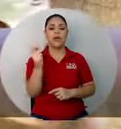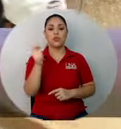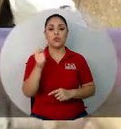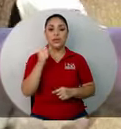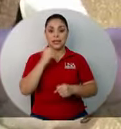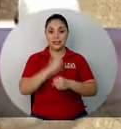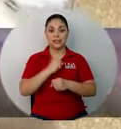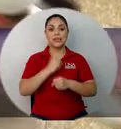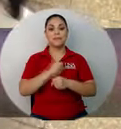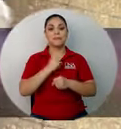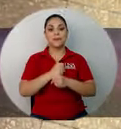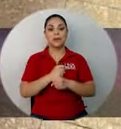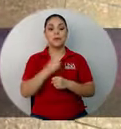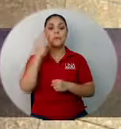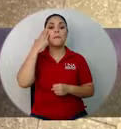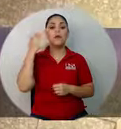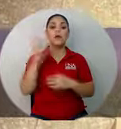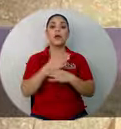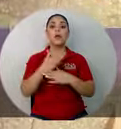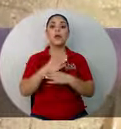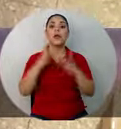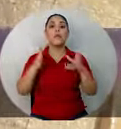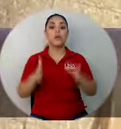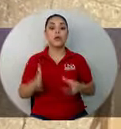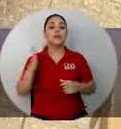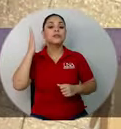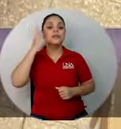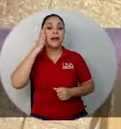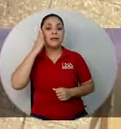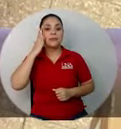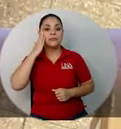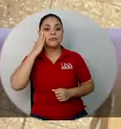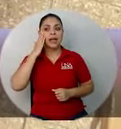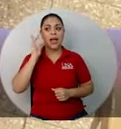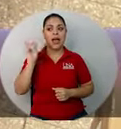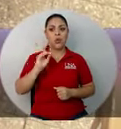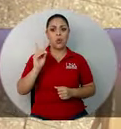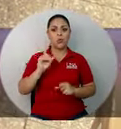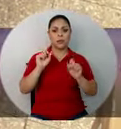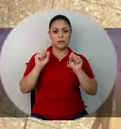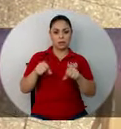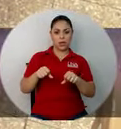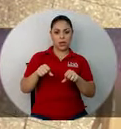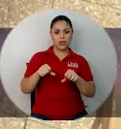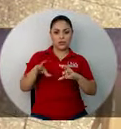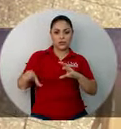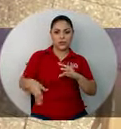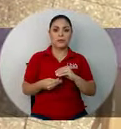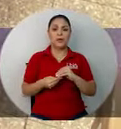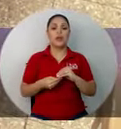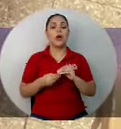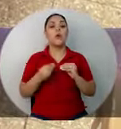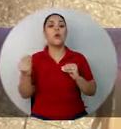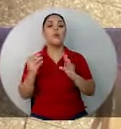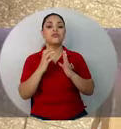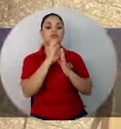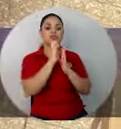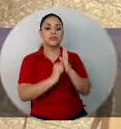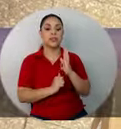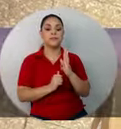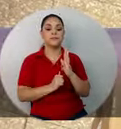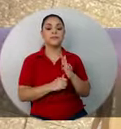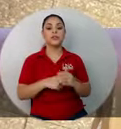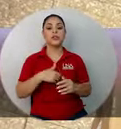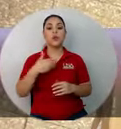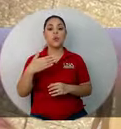Porque el colaborador sabe a dónde puede sumar o a dónde resta a los objetivos de la organización. Cuando